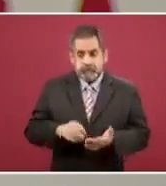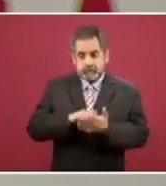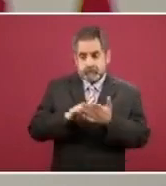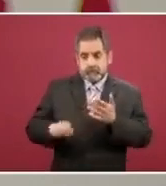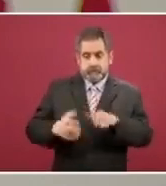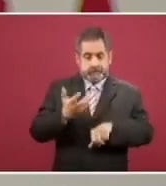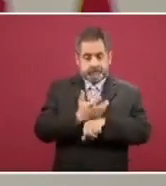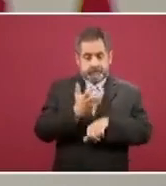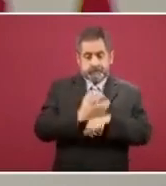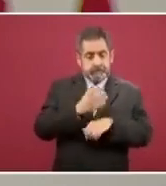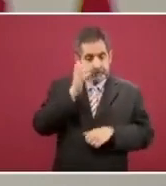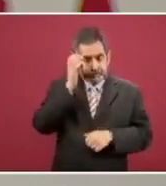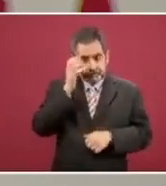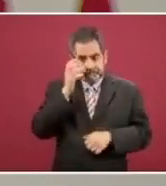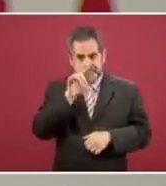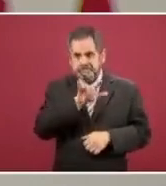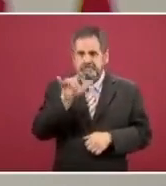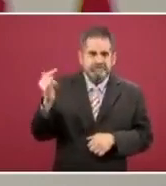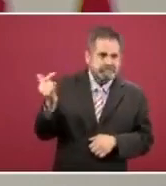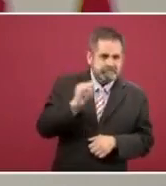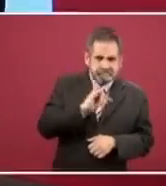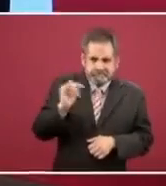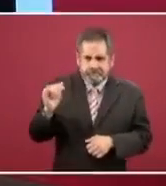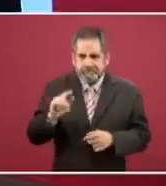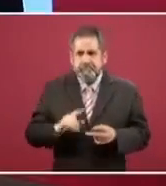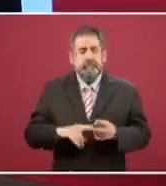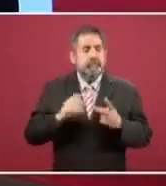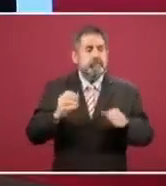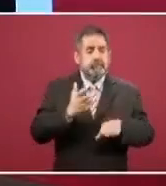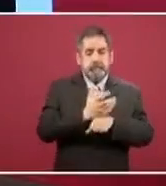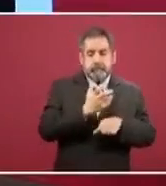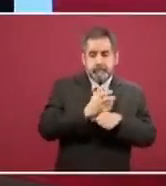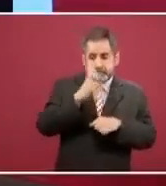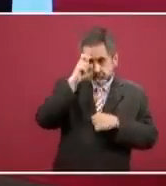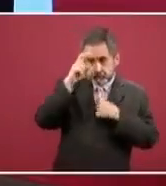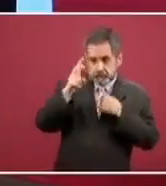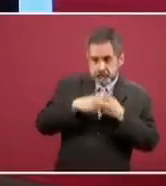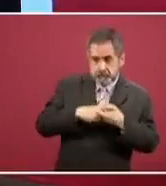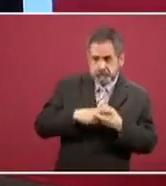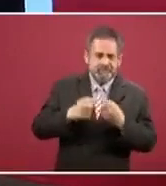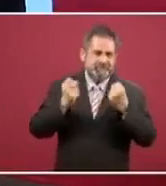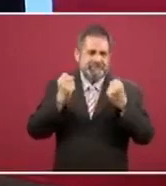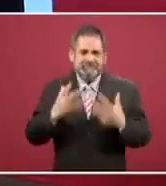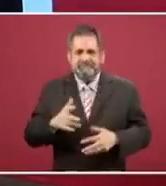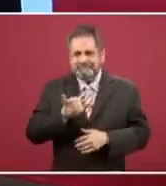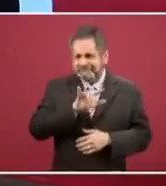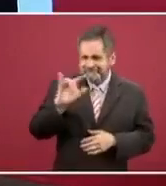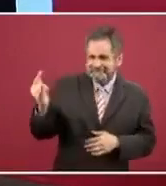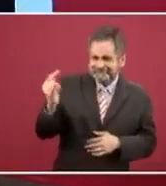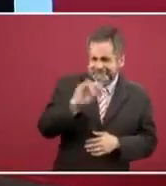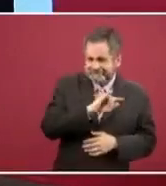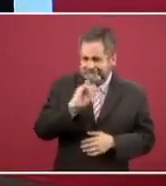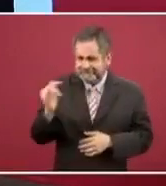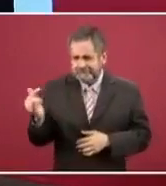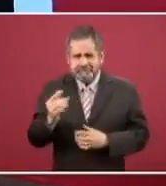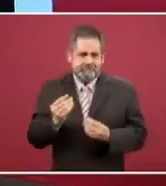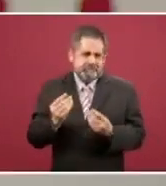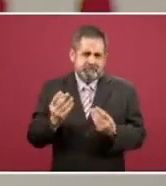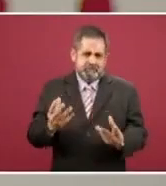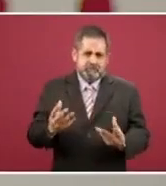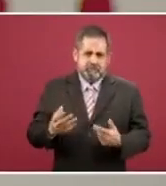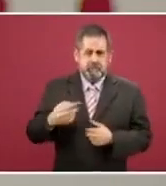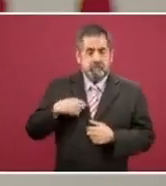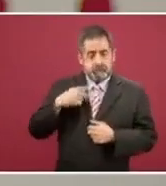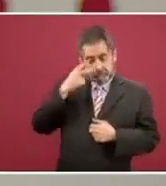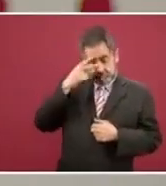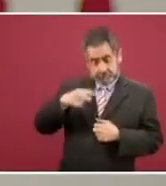con China en su momento o Estados Unidos con la región europea, es muchísimo más intensa de la que existe